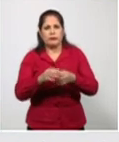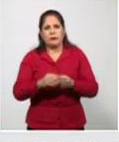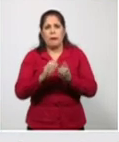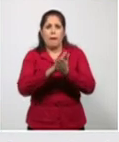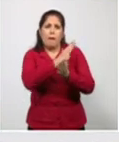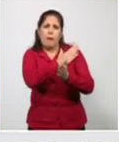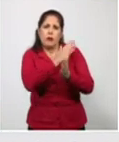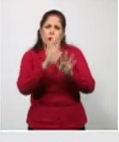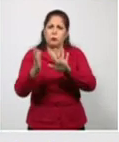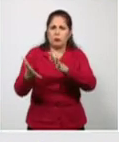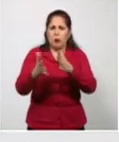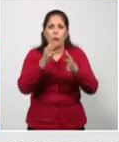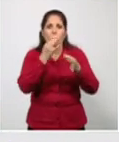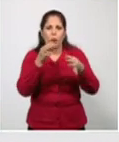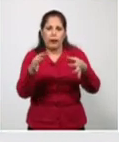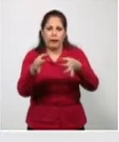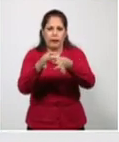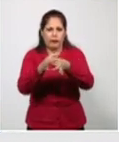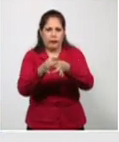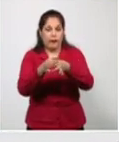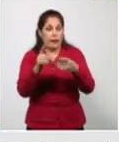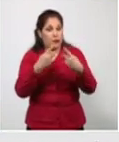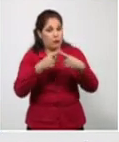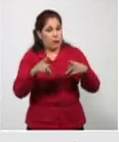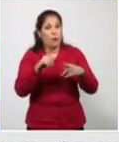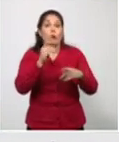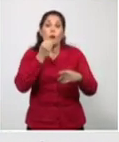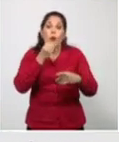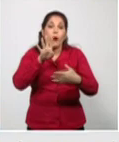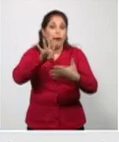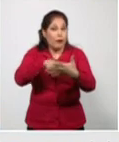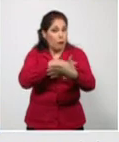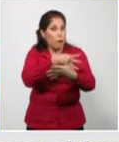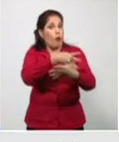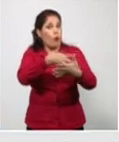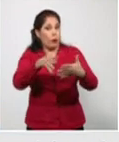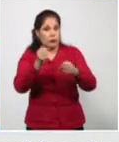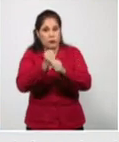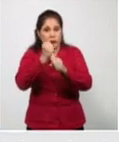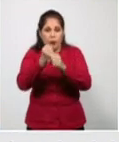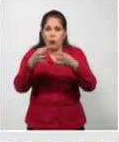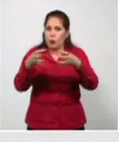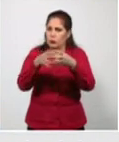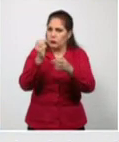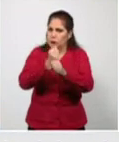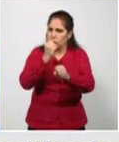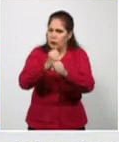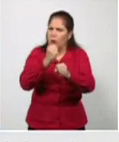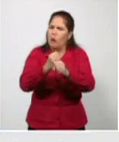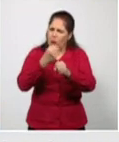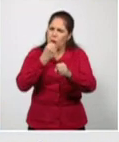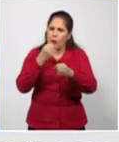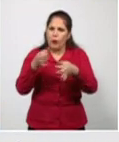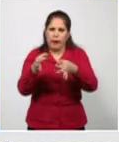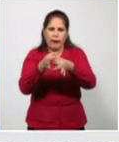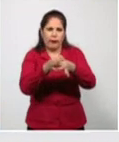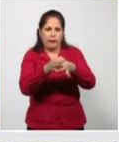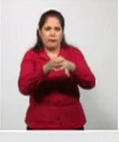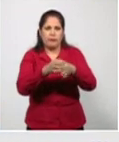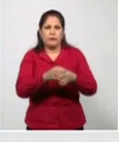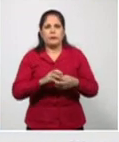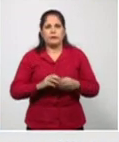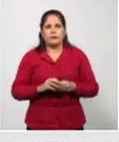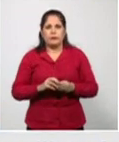de marzo. Lo decía el experto, son modelos, solo el trabajo conjunto podría influir en esta curva, en estas